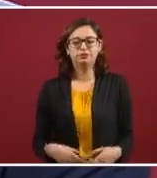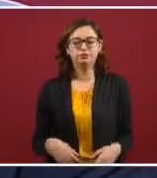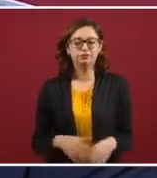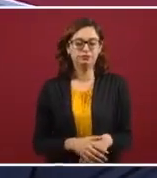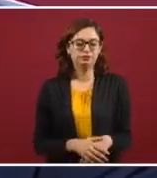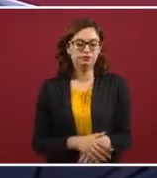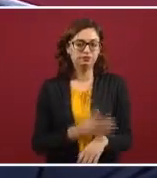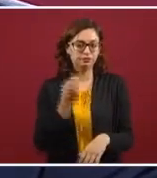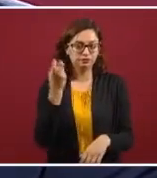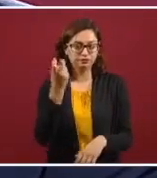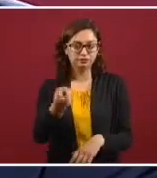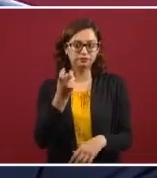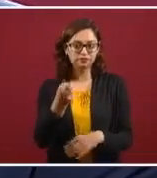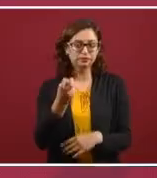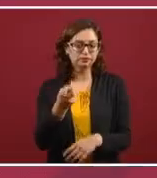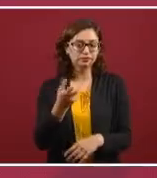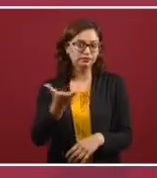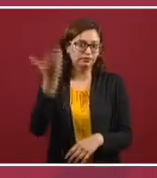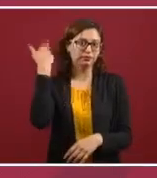exterminar.